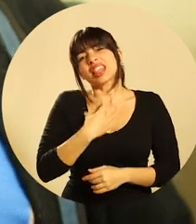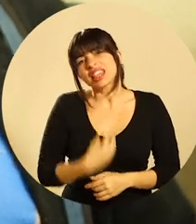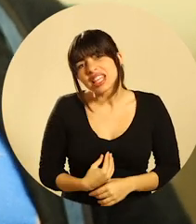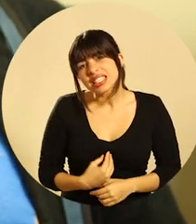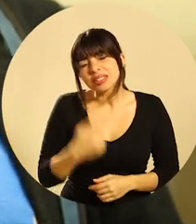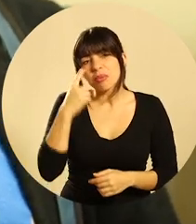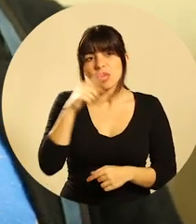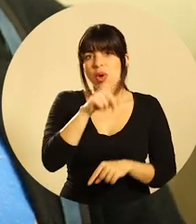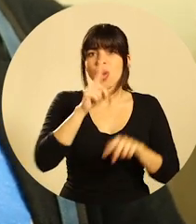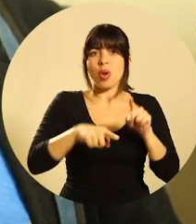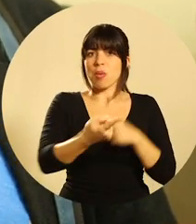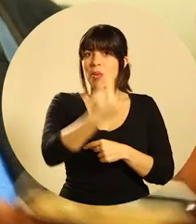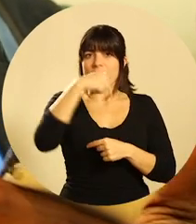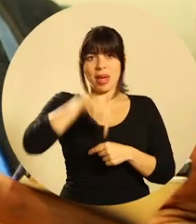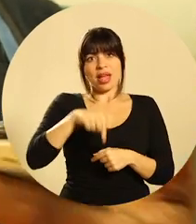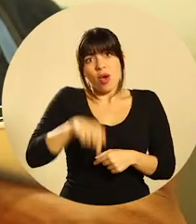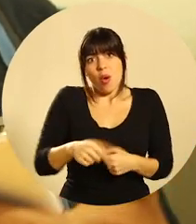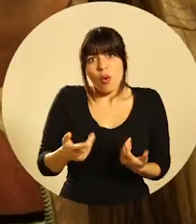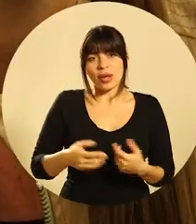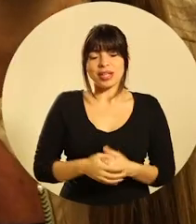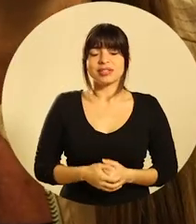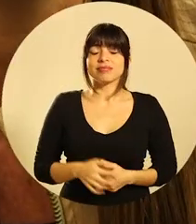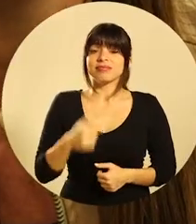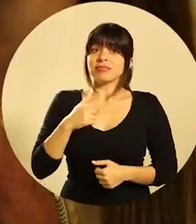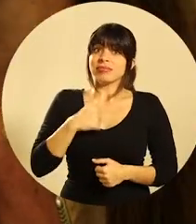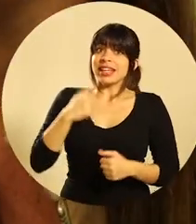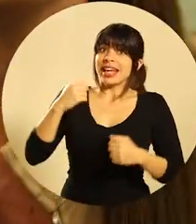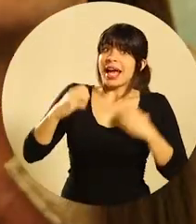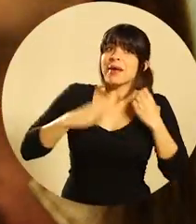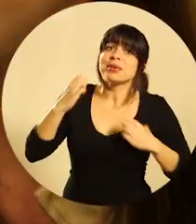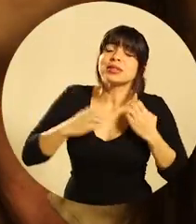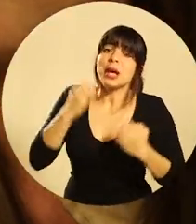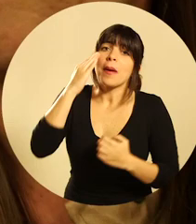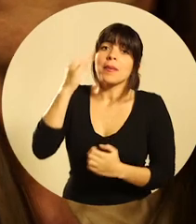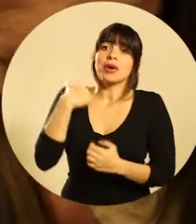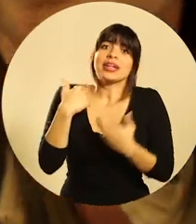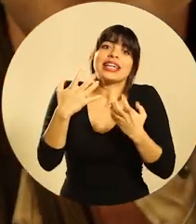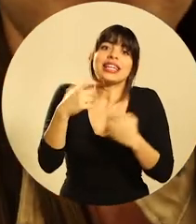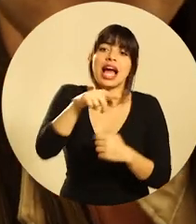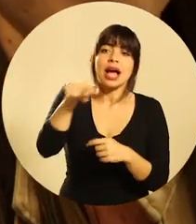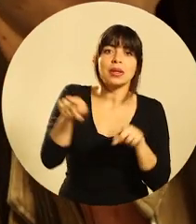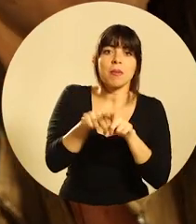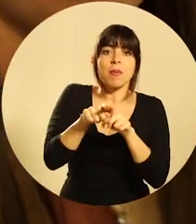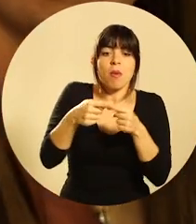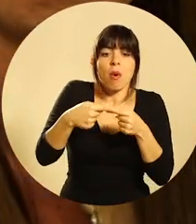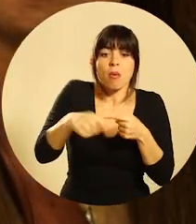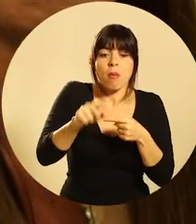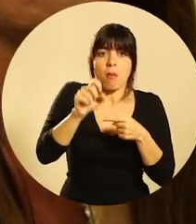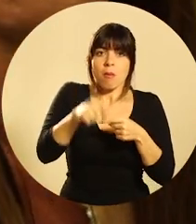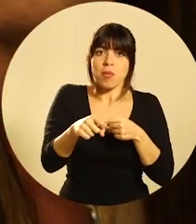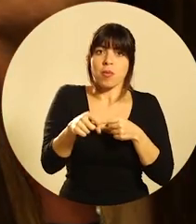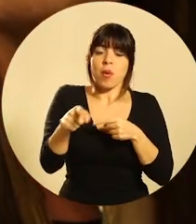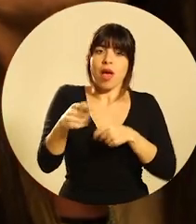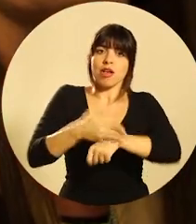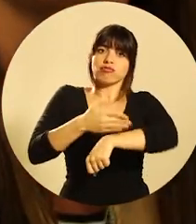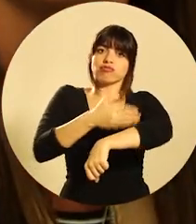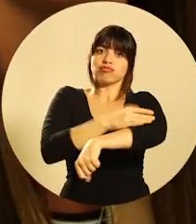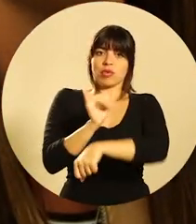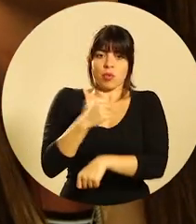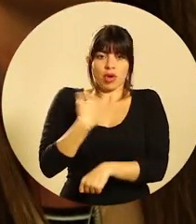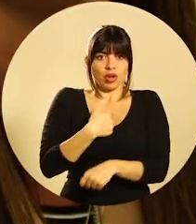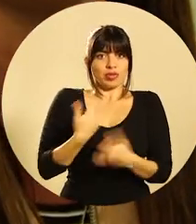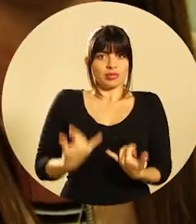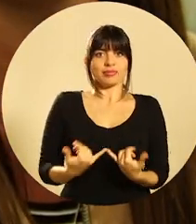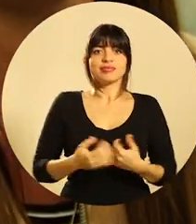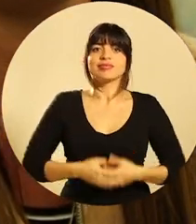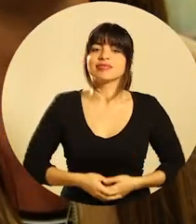tristes al no poder estar aquí hoy. Y muchas emociones porque quisiéramos que ellos también pronto pudieran seguir avanzando como lo